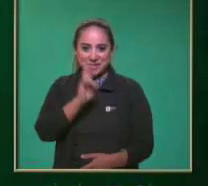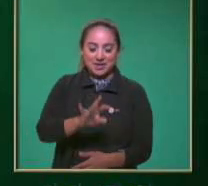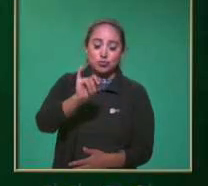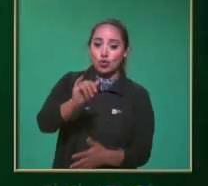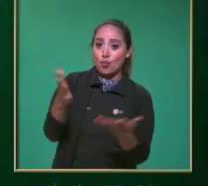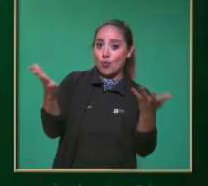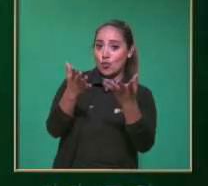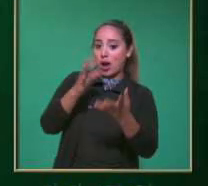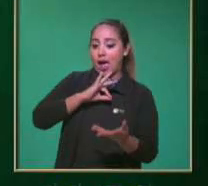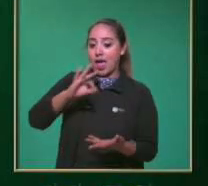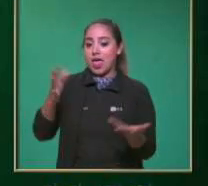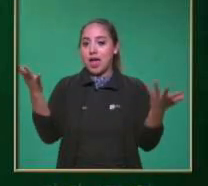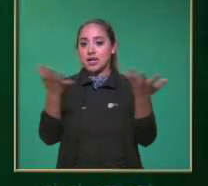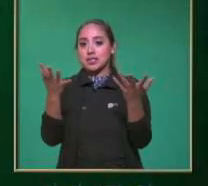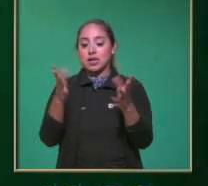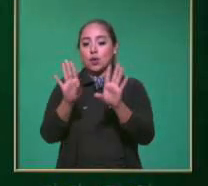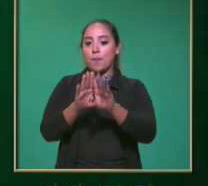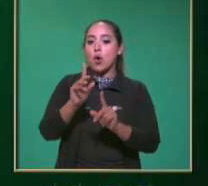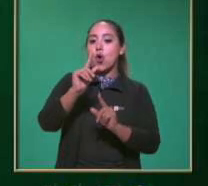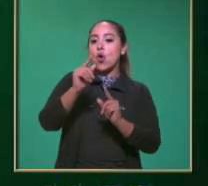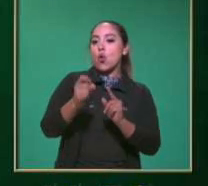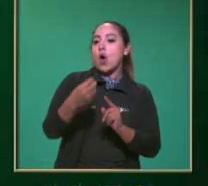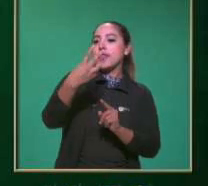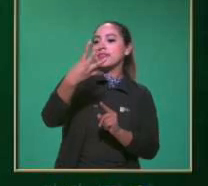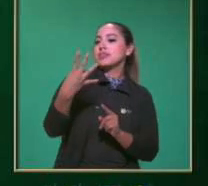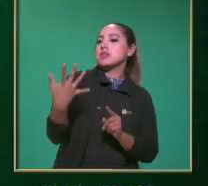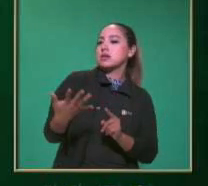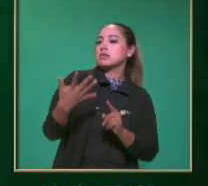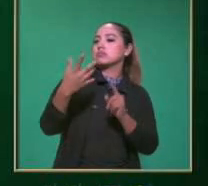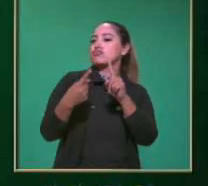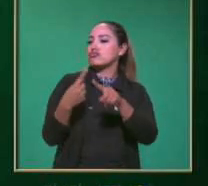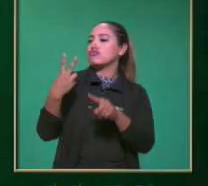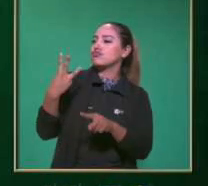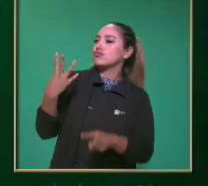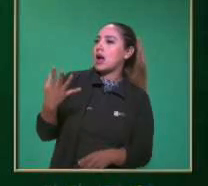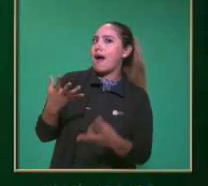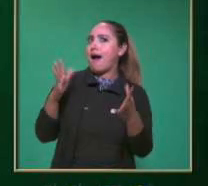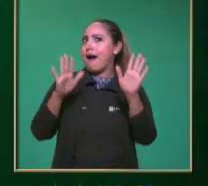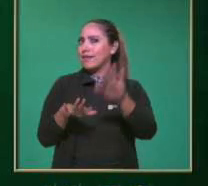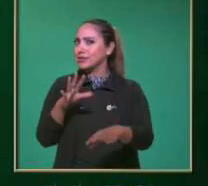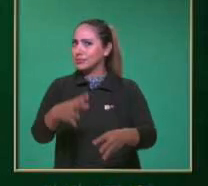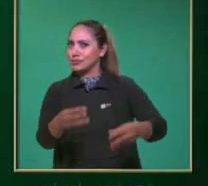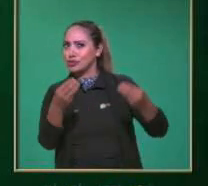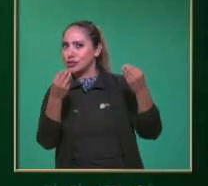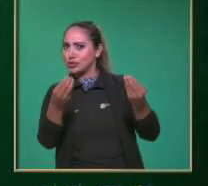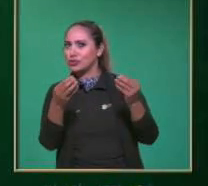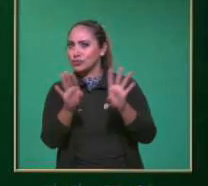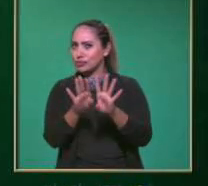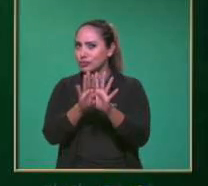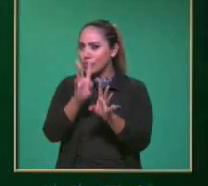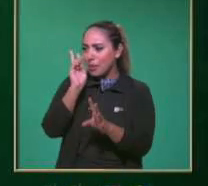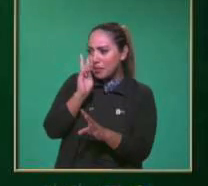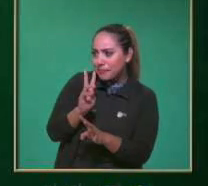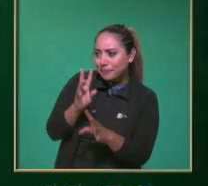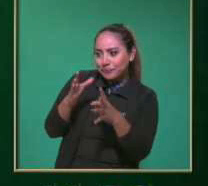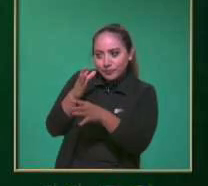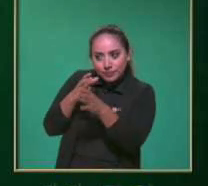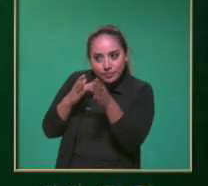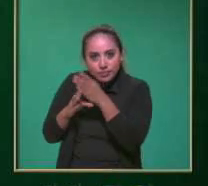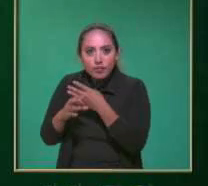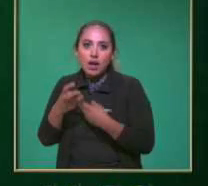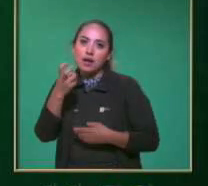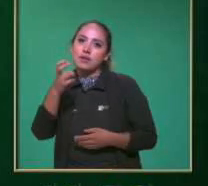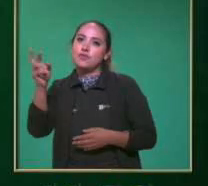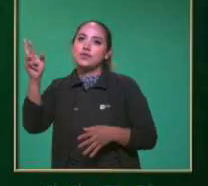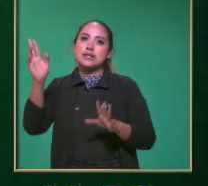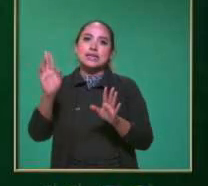pueden ir avanzando e ir contando las colecciones. A veces se nos hace mucha la cantidad de piezas u objetos, maestra. Y esta es una forma